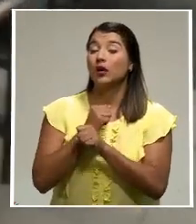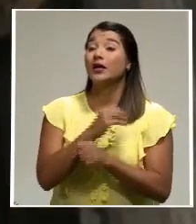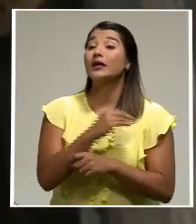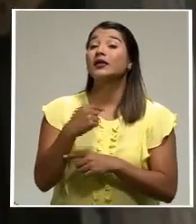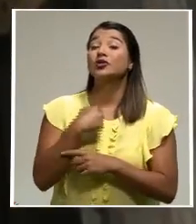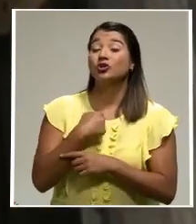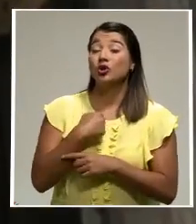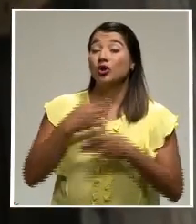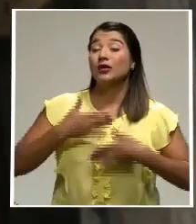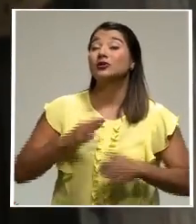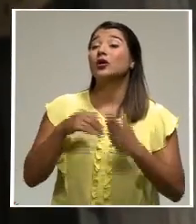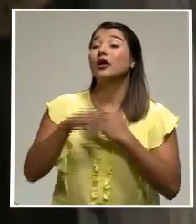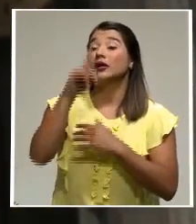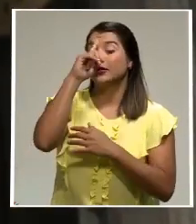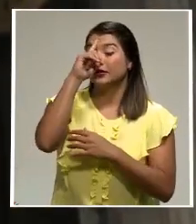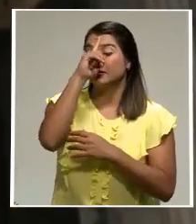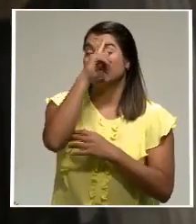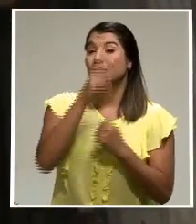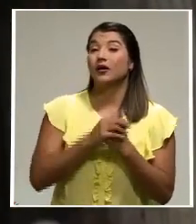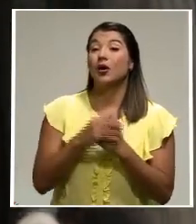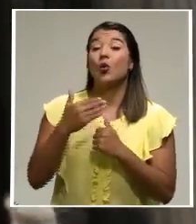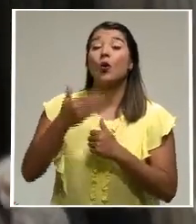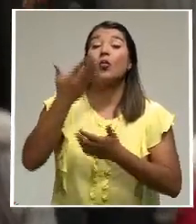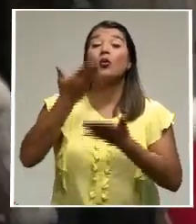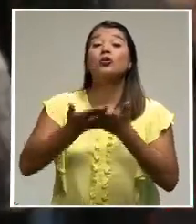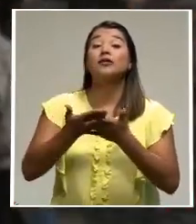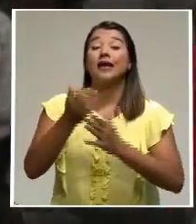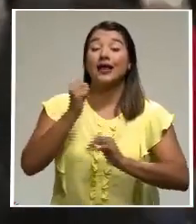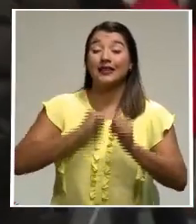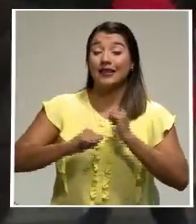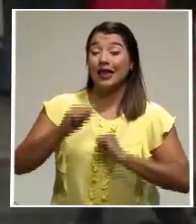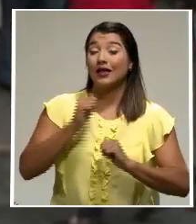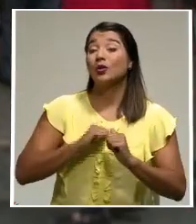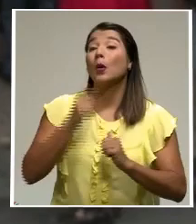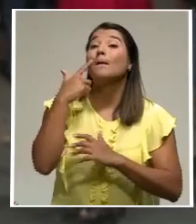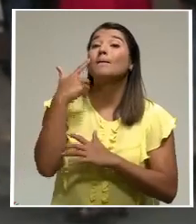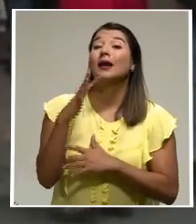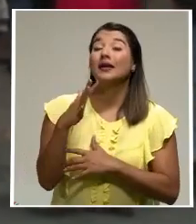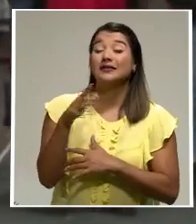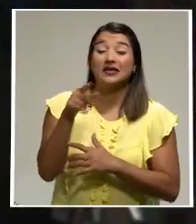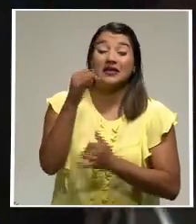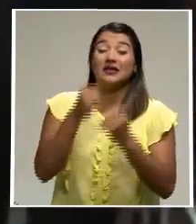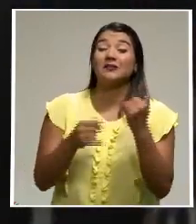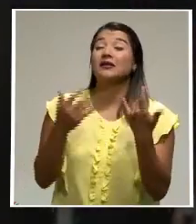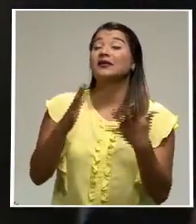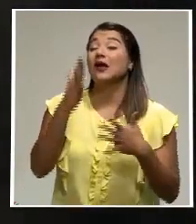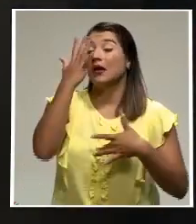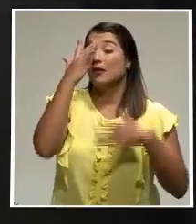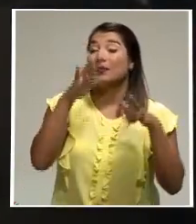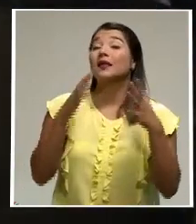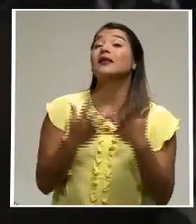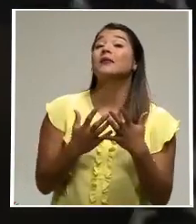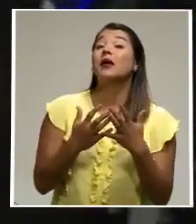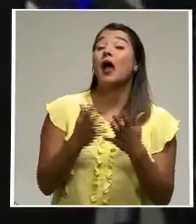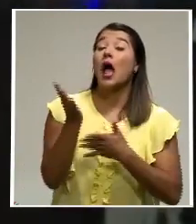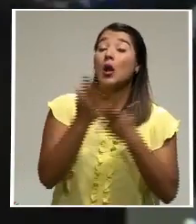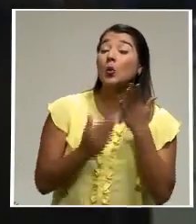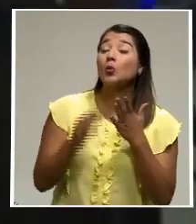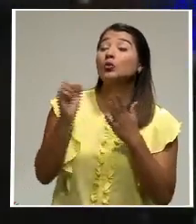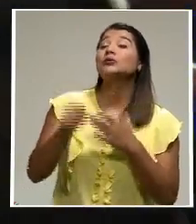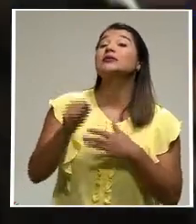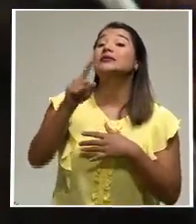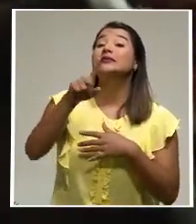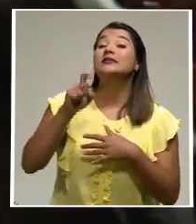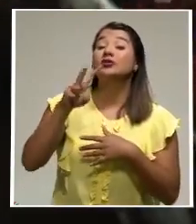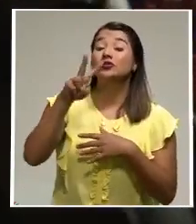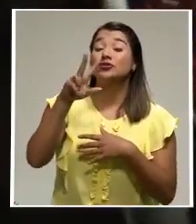madrileña. Al llegar al Teatro EDP Gran Vía, pareciera que la pandemia ha terminado. Unos 150 jubilados vacunados